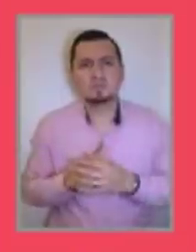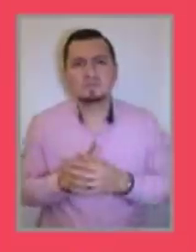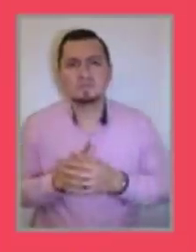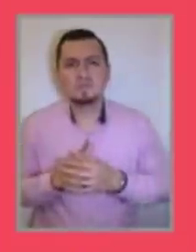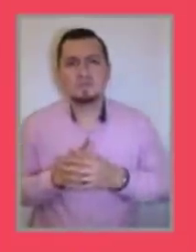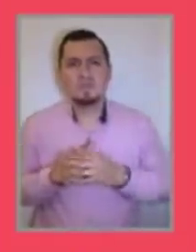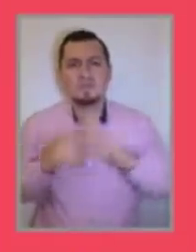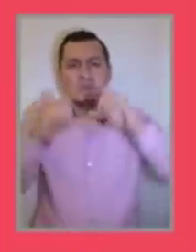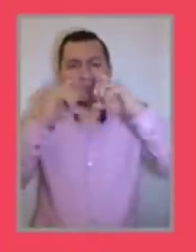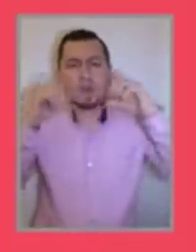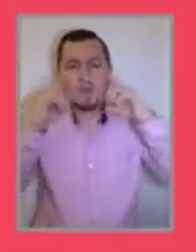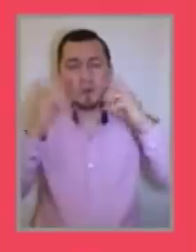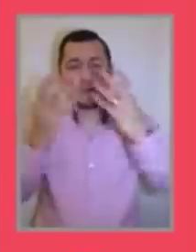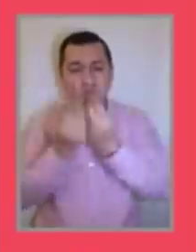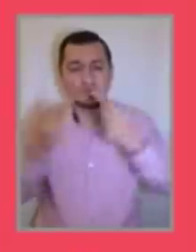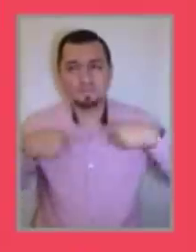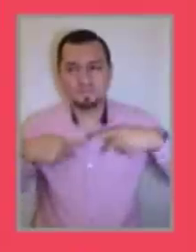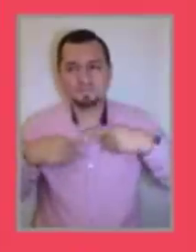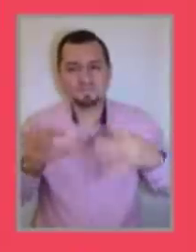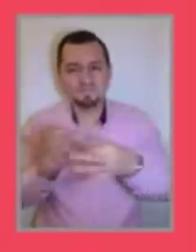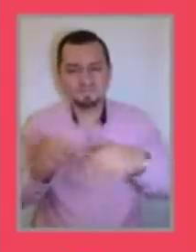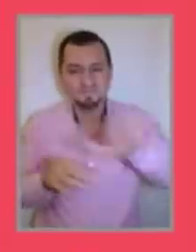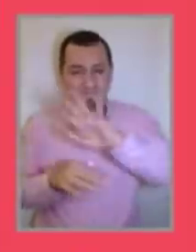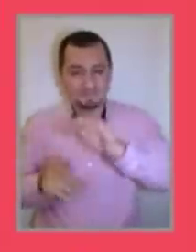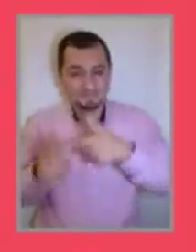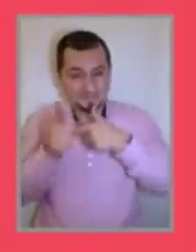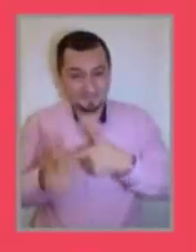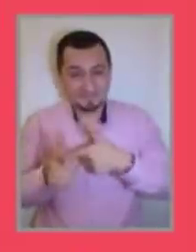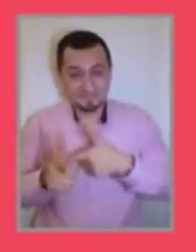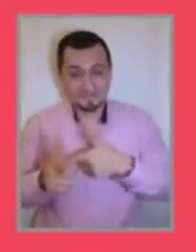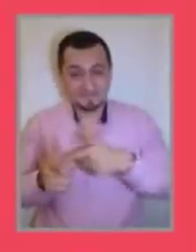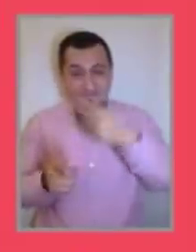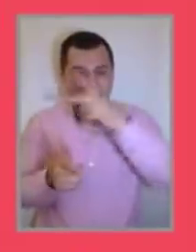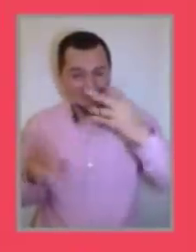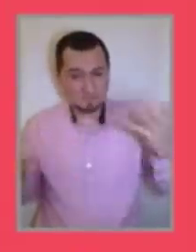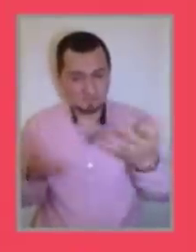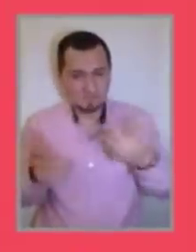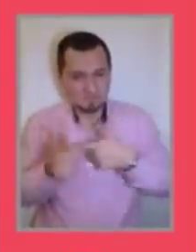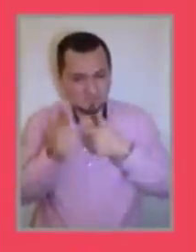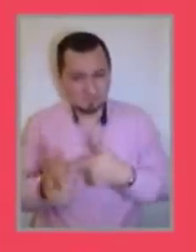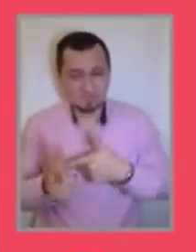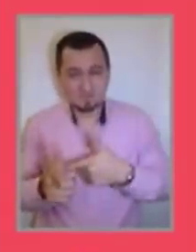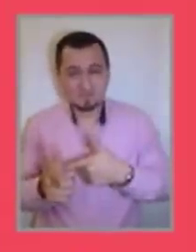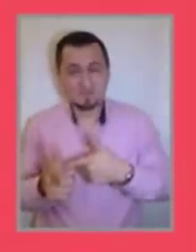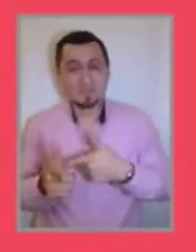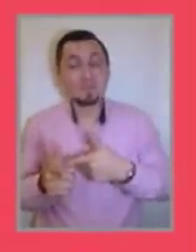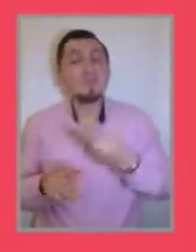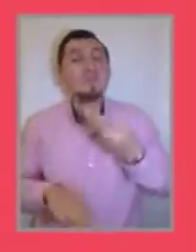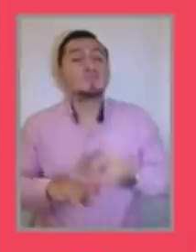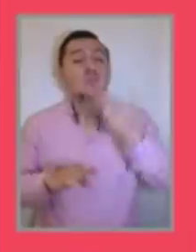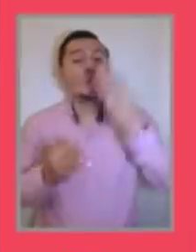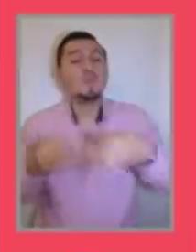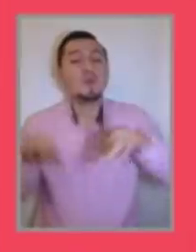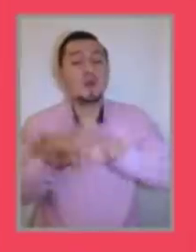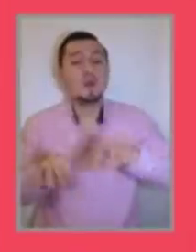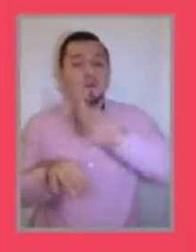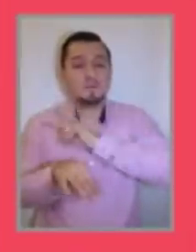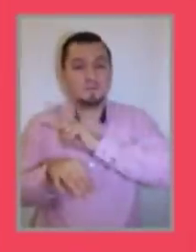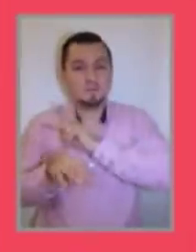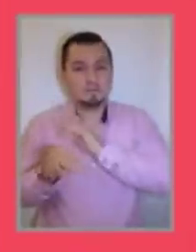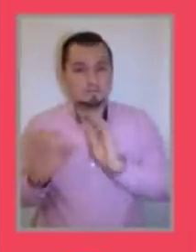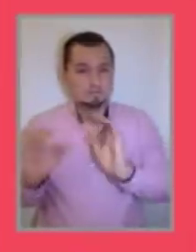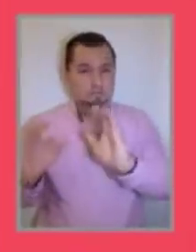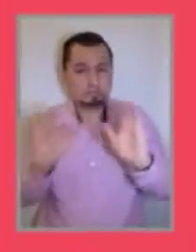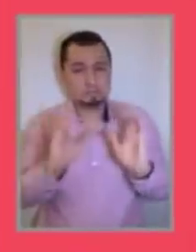cubrebocas. Vamos a tener una reserva por si se ofrece, pero creo que es indispensable que entendamos todos que estas medidas tienen